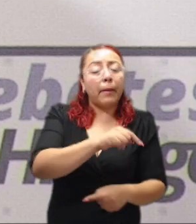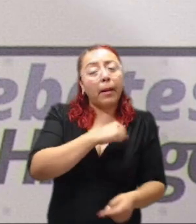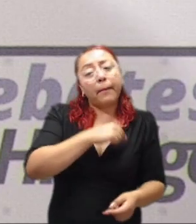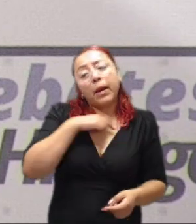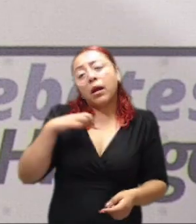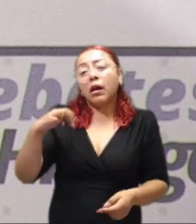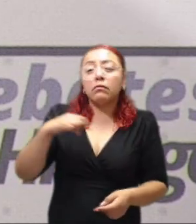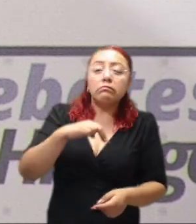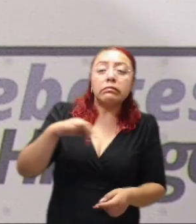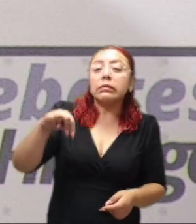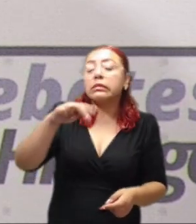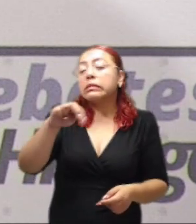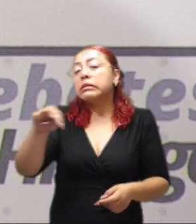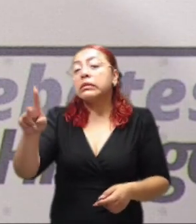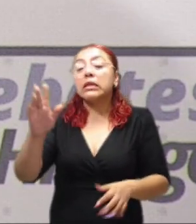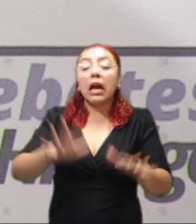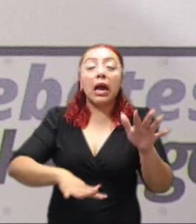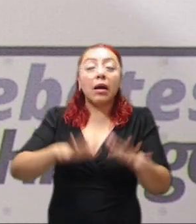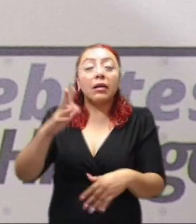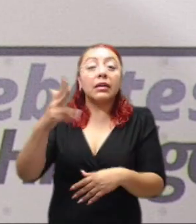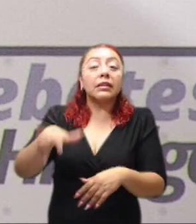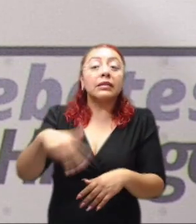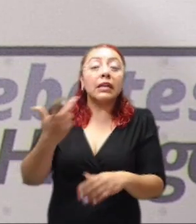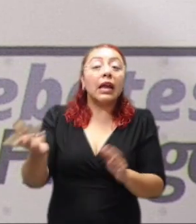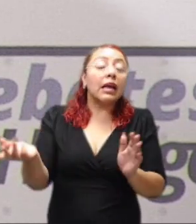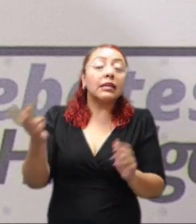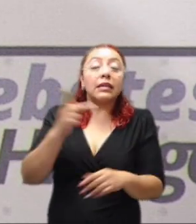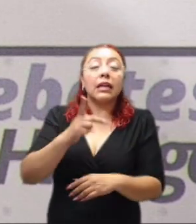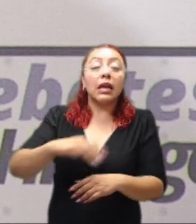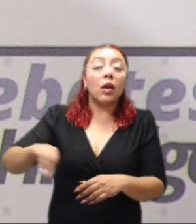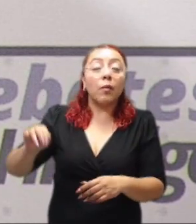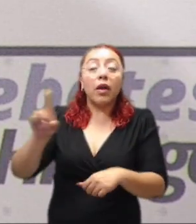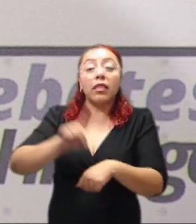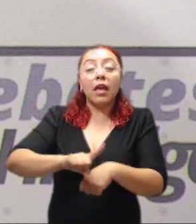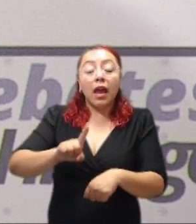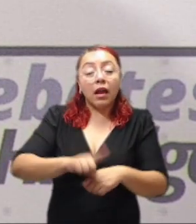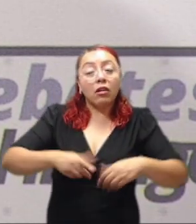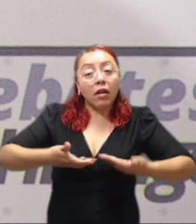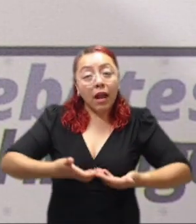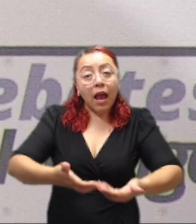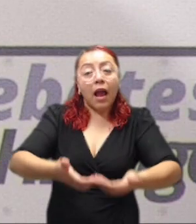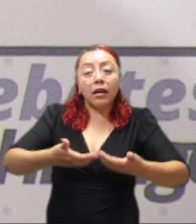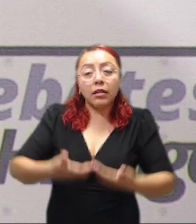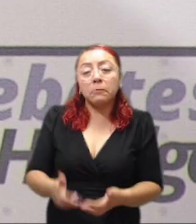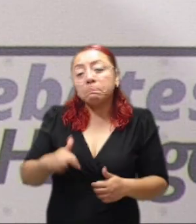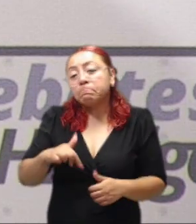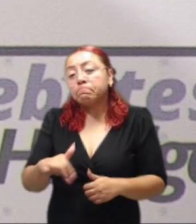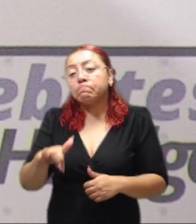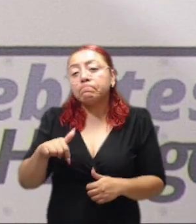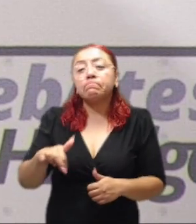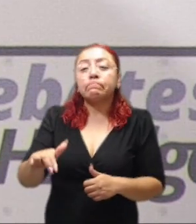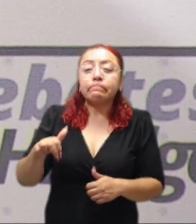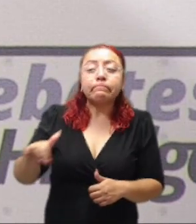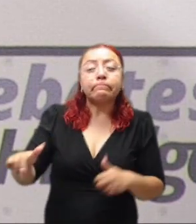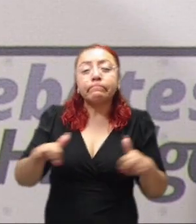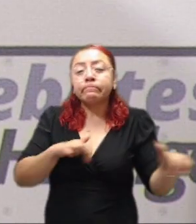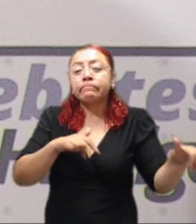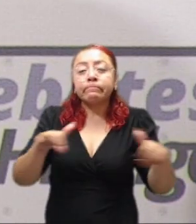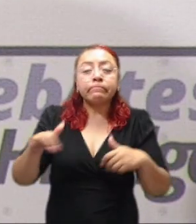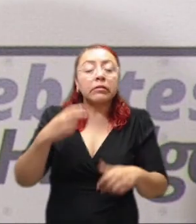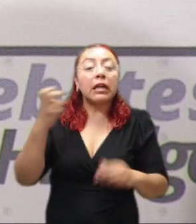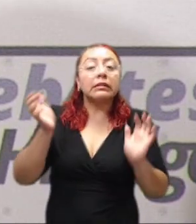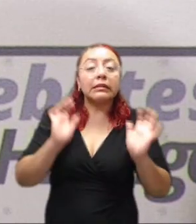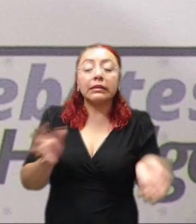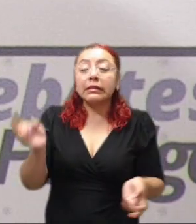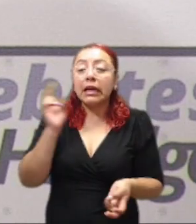de 13 km diarios y estamos caminando por cada calle de paso yucán así nos damos cuenta de las